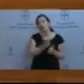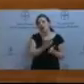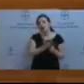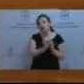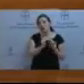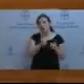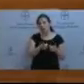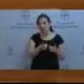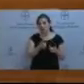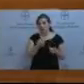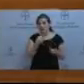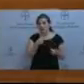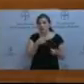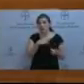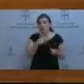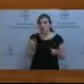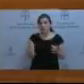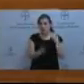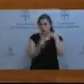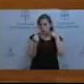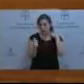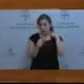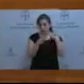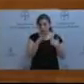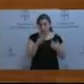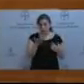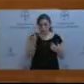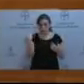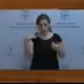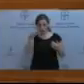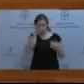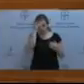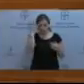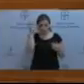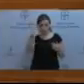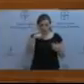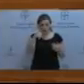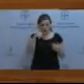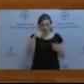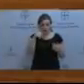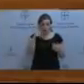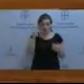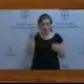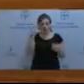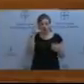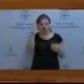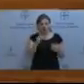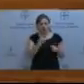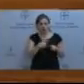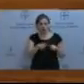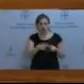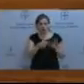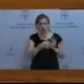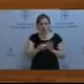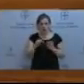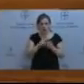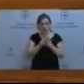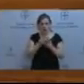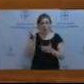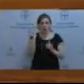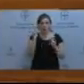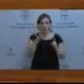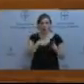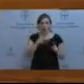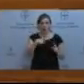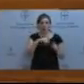siendo manifiestamente mejorable porque cuando en verano escuchamos cosas que tienen que ver con nuestro sistema educativo siempre